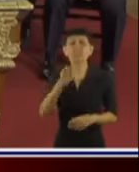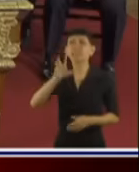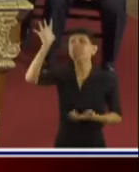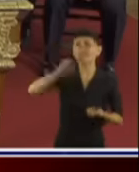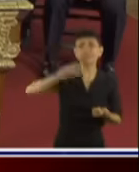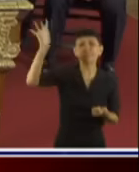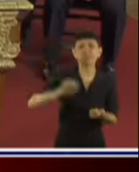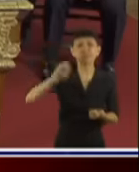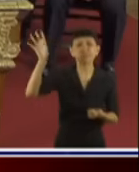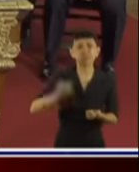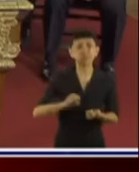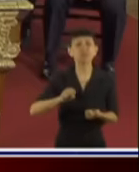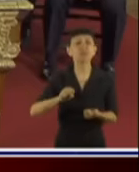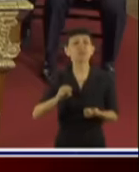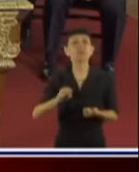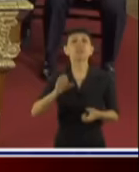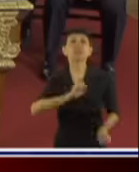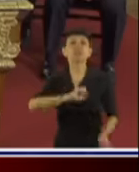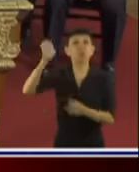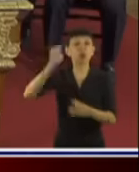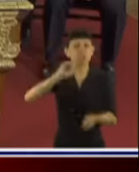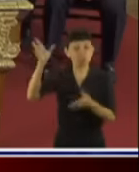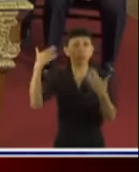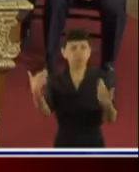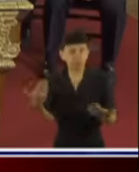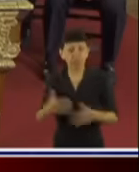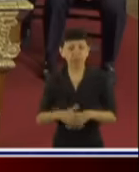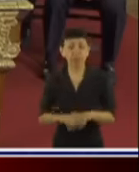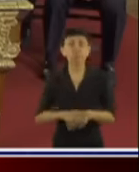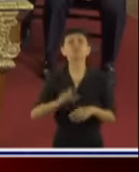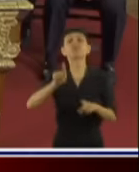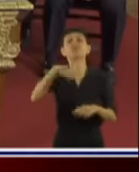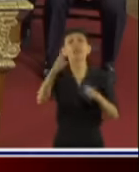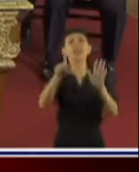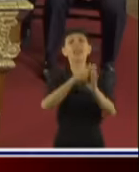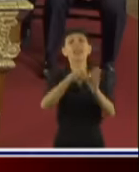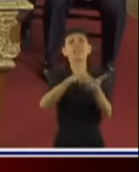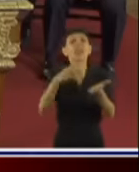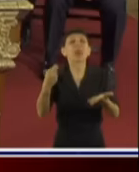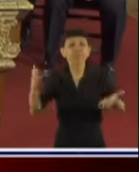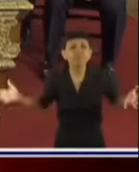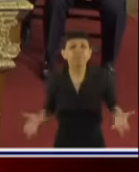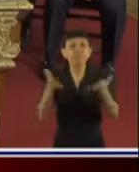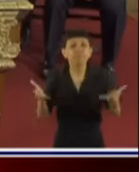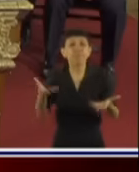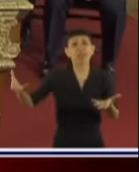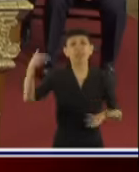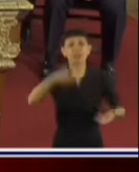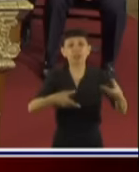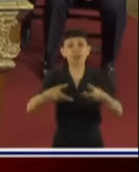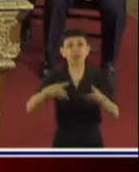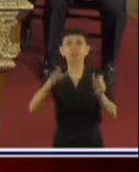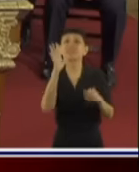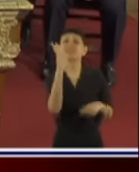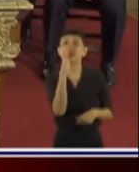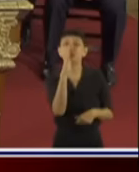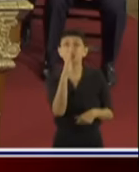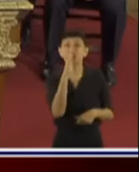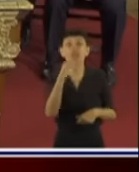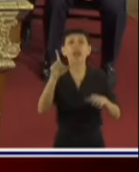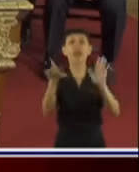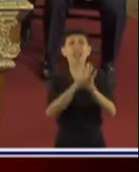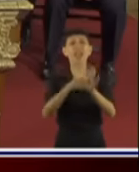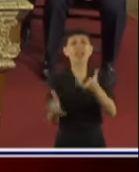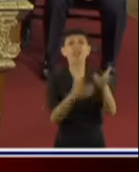avanzando en ese sentido. Es otra cosa, digamos, que le llegue es casi un anacronismo comparar una cosa con la otra. Bien.